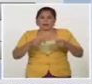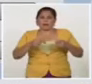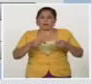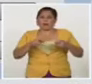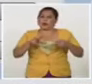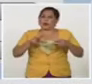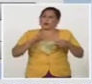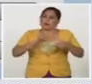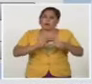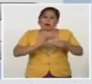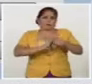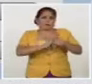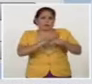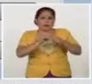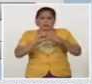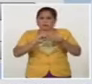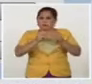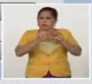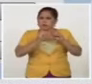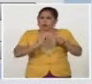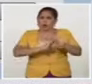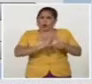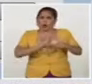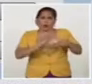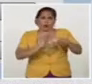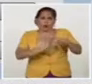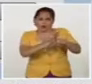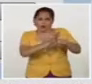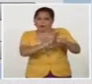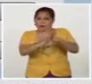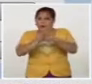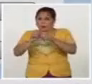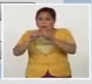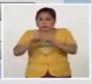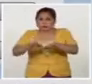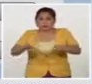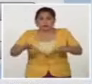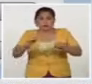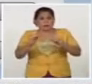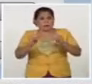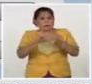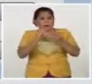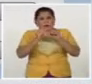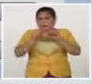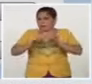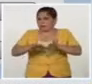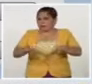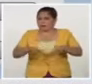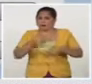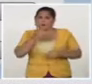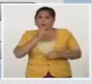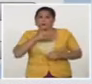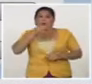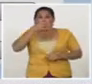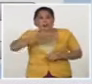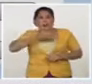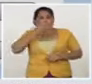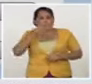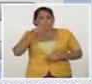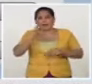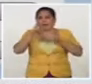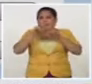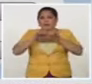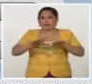estado circulando en buena parte del mundo. Sí, la doctor. contagiosidad es muy superior. Y lo dicen los virólogos, lo dicen